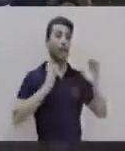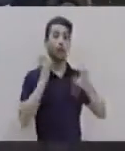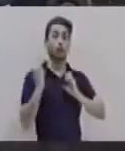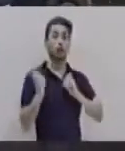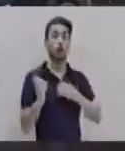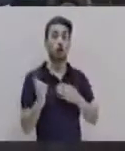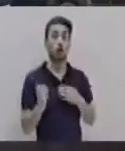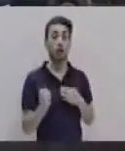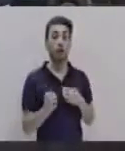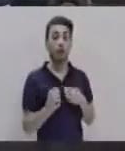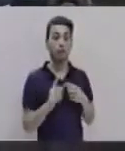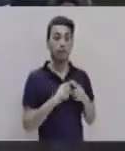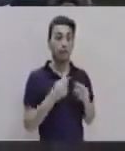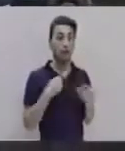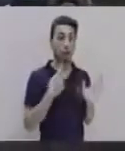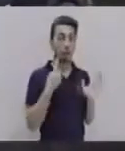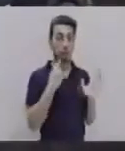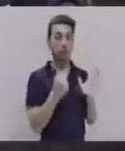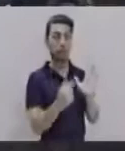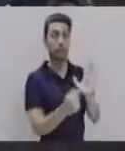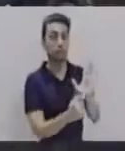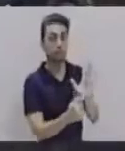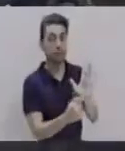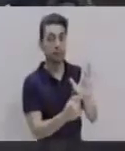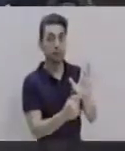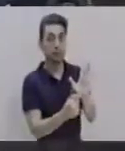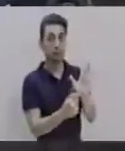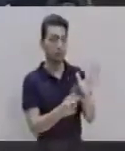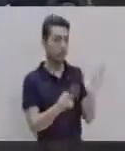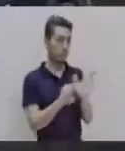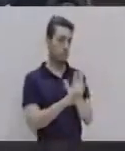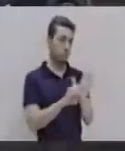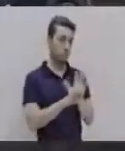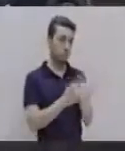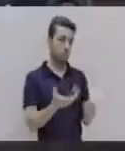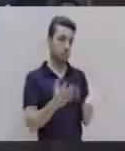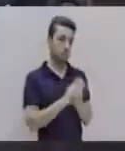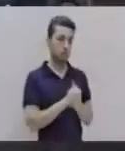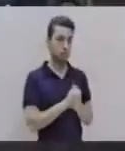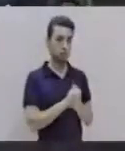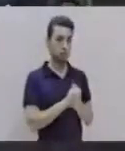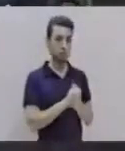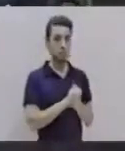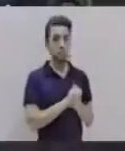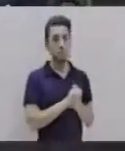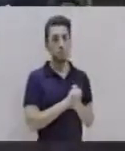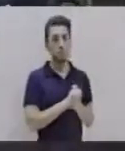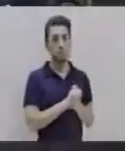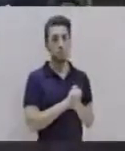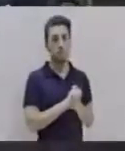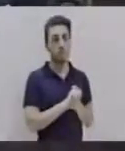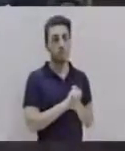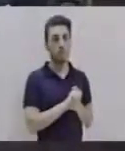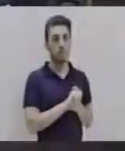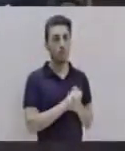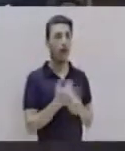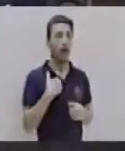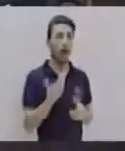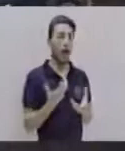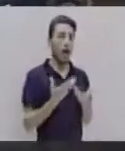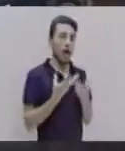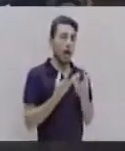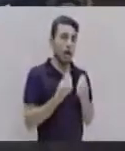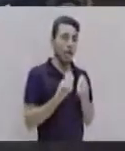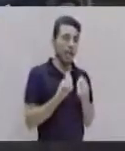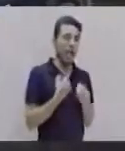emoción y está como expuesta a, por ejemplo, a veces no nos da miedo,